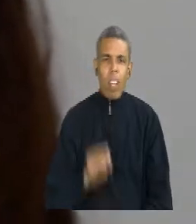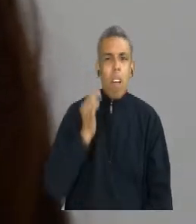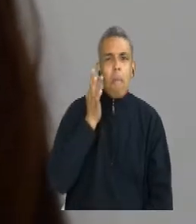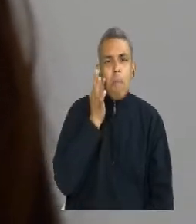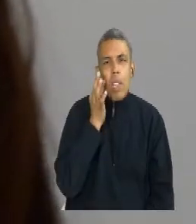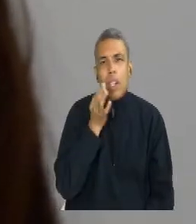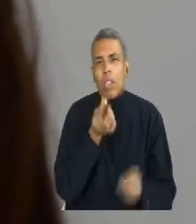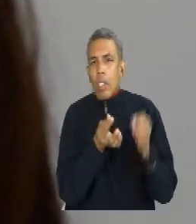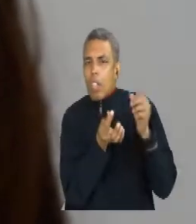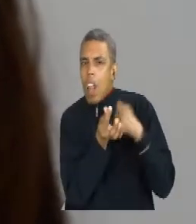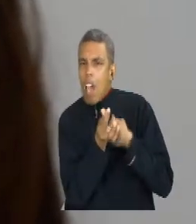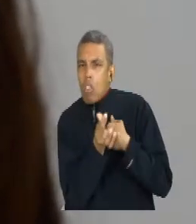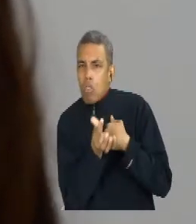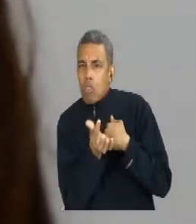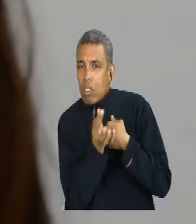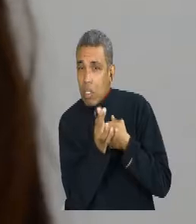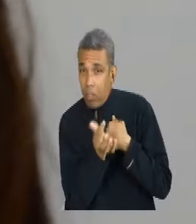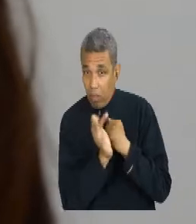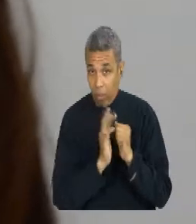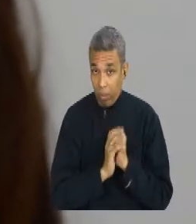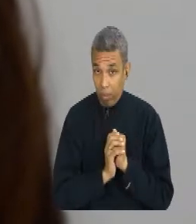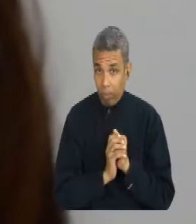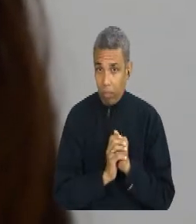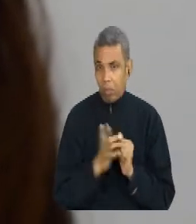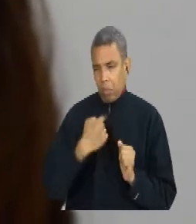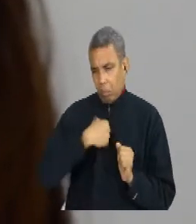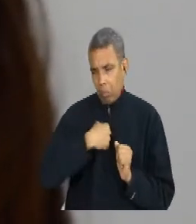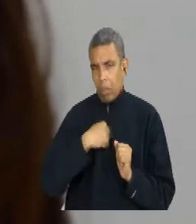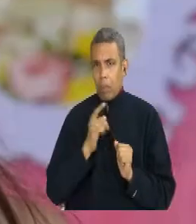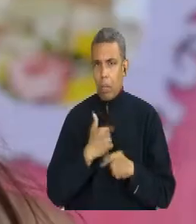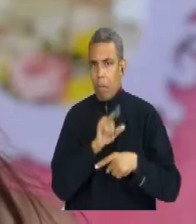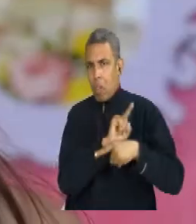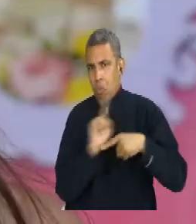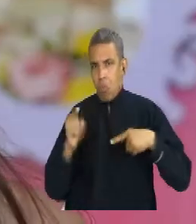como la mía. Yo la aplico una vez por semana y